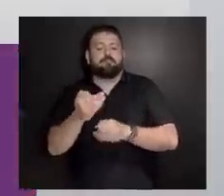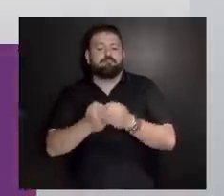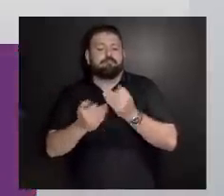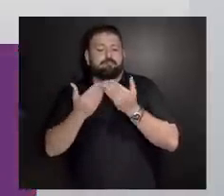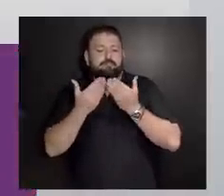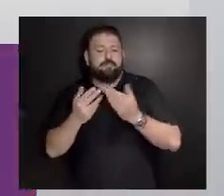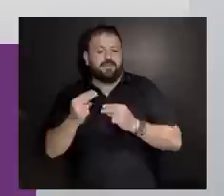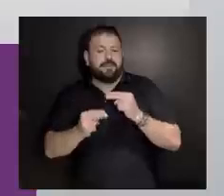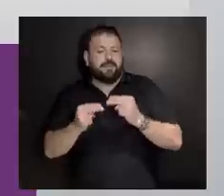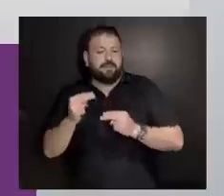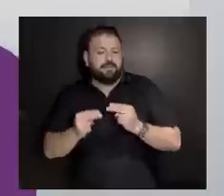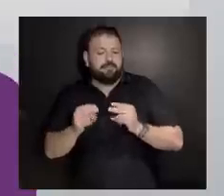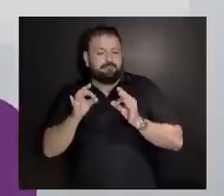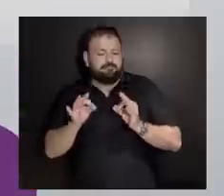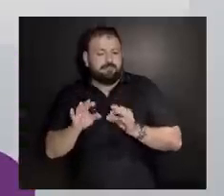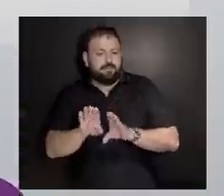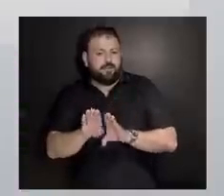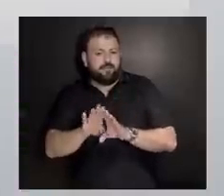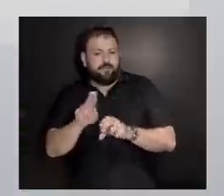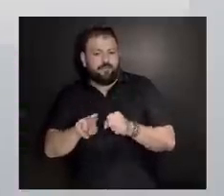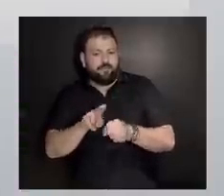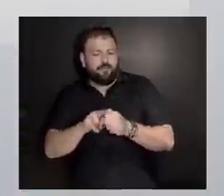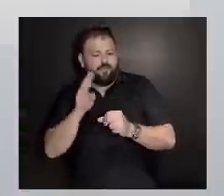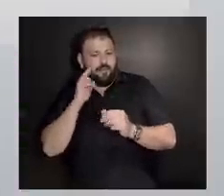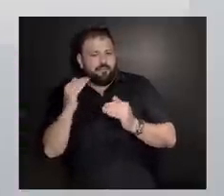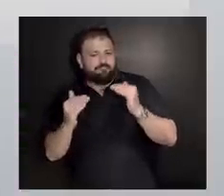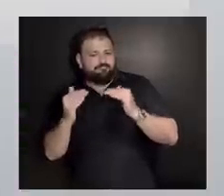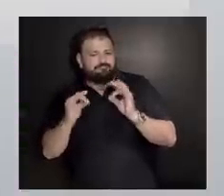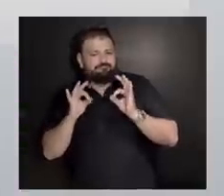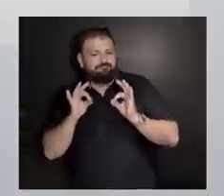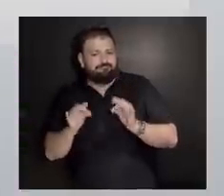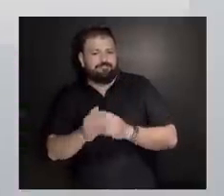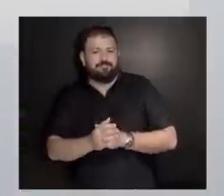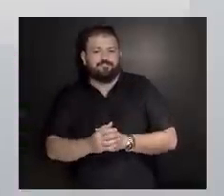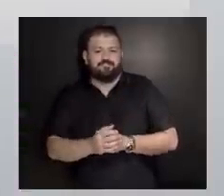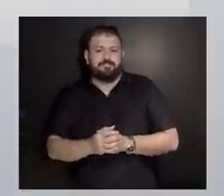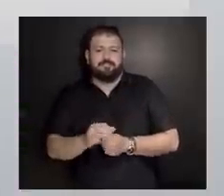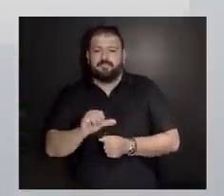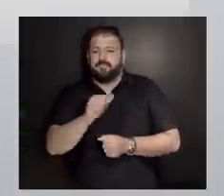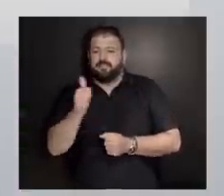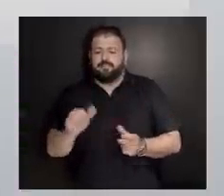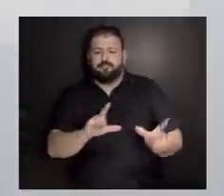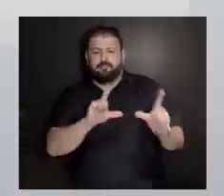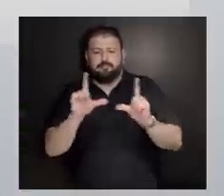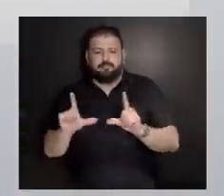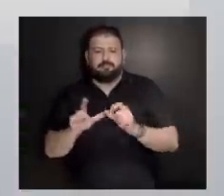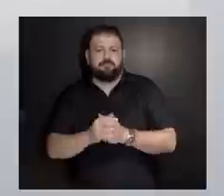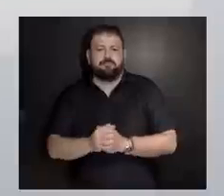ya se consideren como normales o saludables. Y bueno, no sé si podamos ver la siguiente imagen.